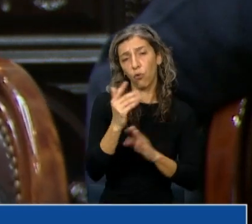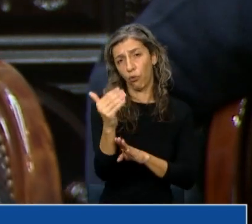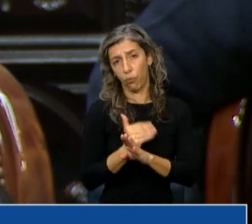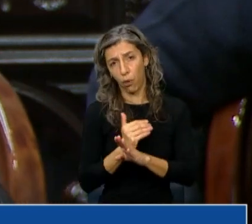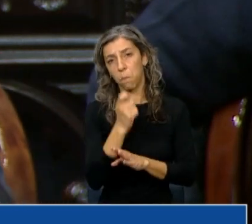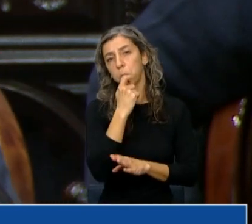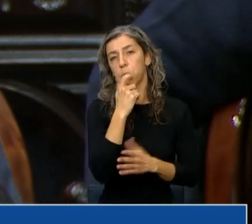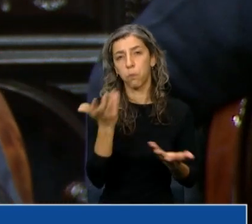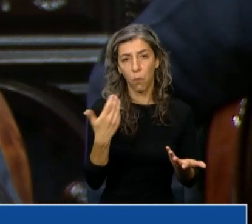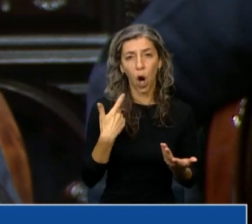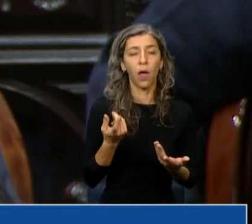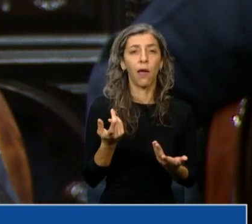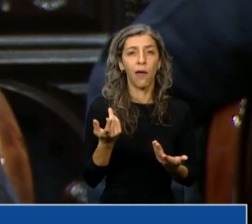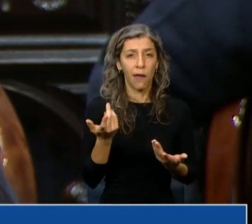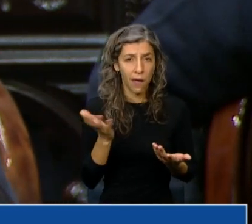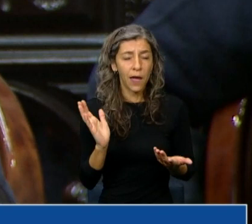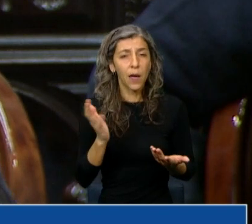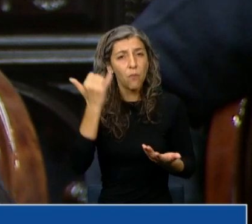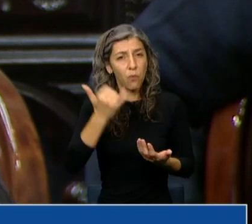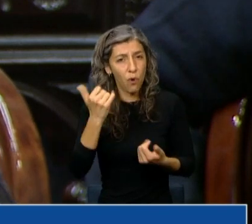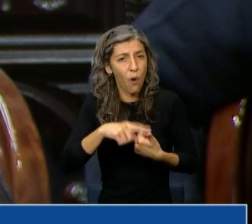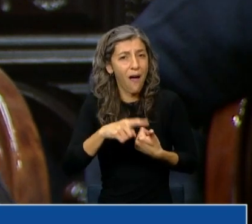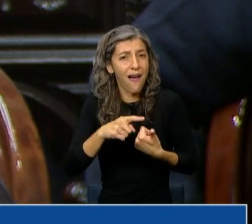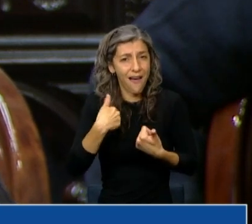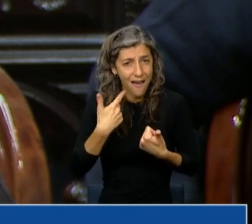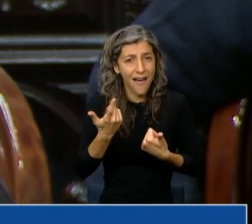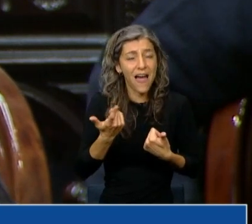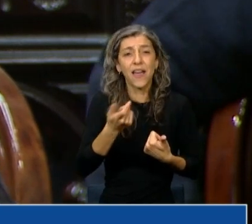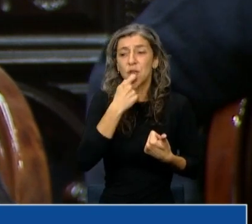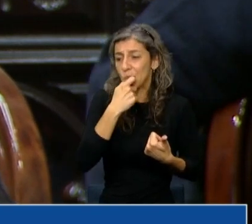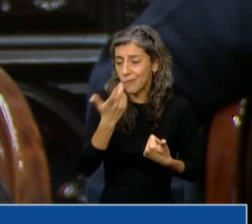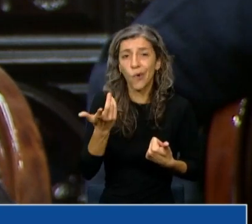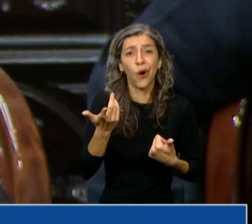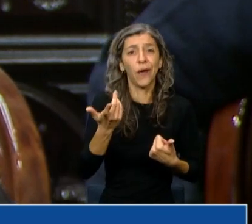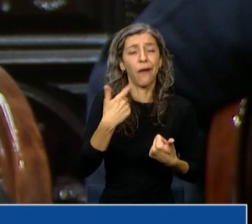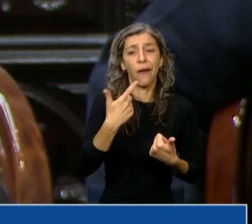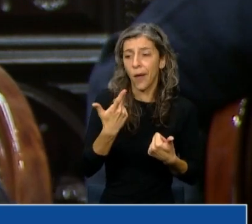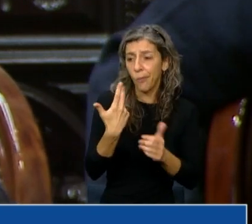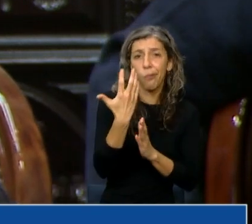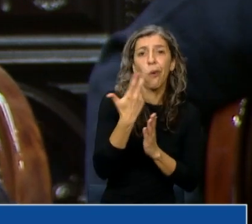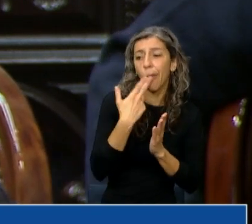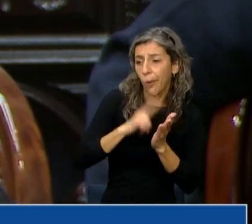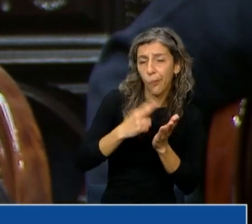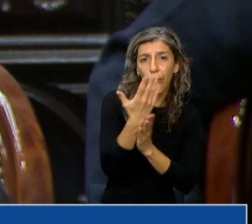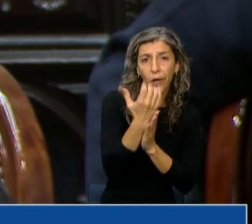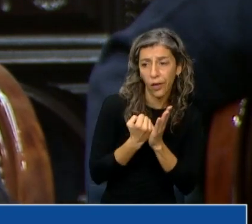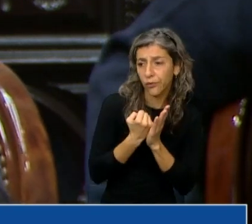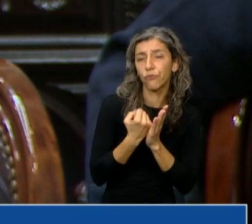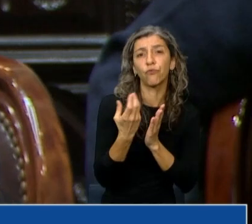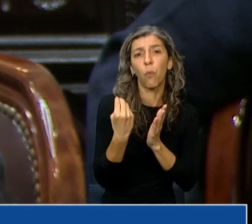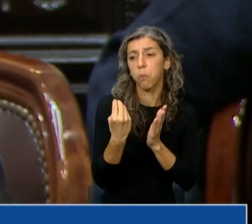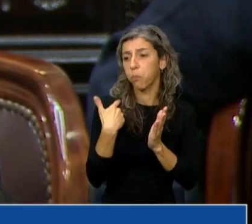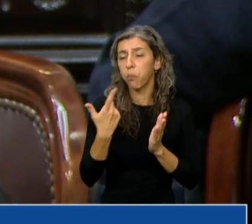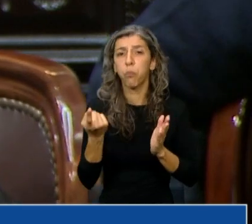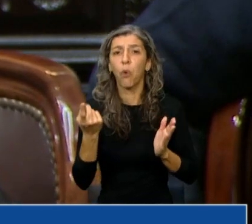bajaron retenciones en la Argentina, y si hay un impuesto progresivo es el de las retenciones, y lo bajaron sobre pretexto